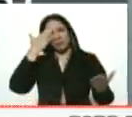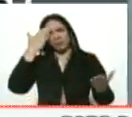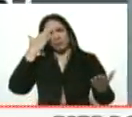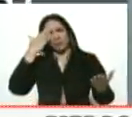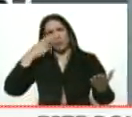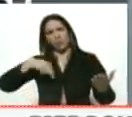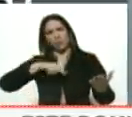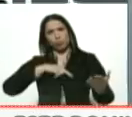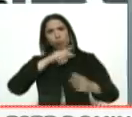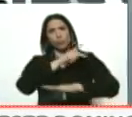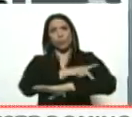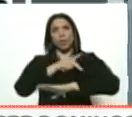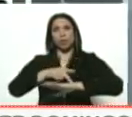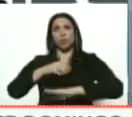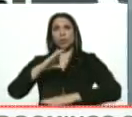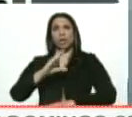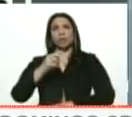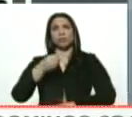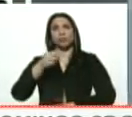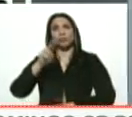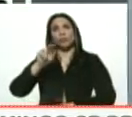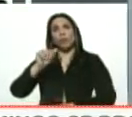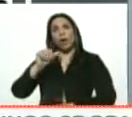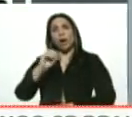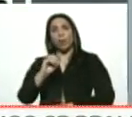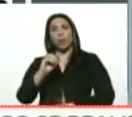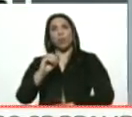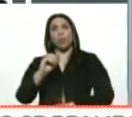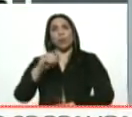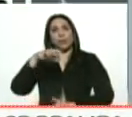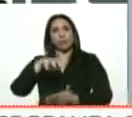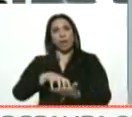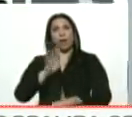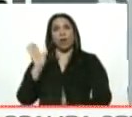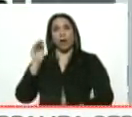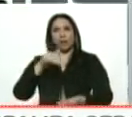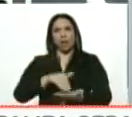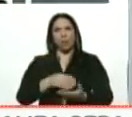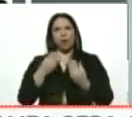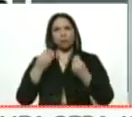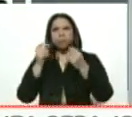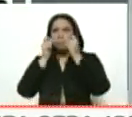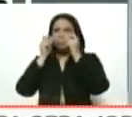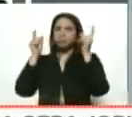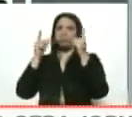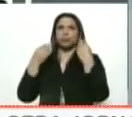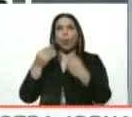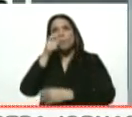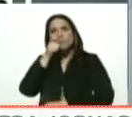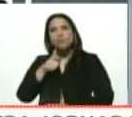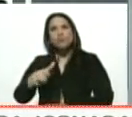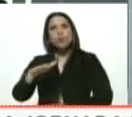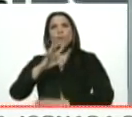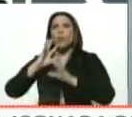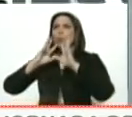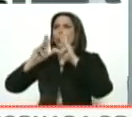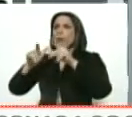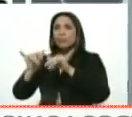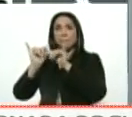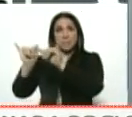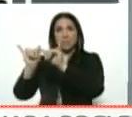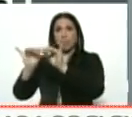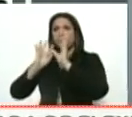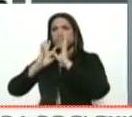en la parroquia Chuao del estado de Aragua, y es impresionante cómo el pueblo relata, cómo el pueblo